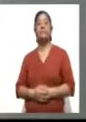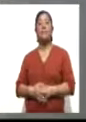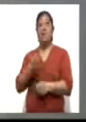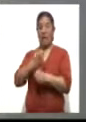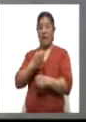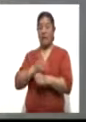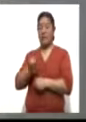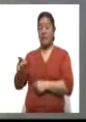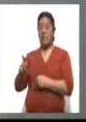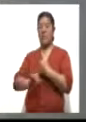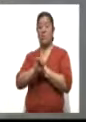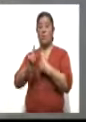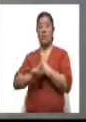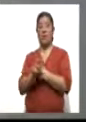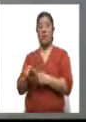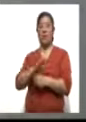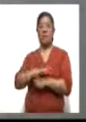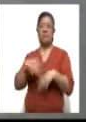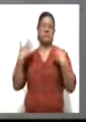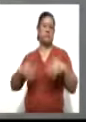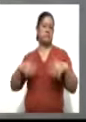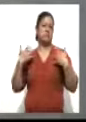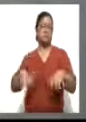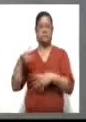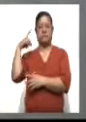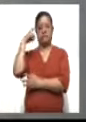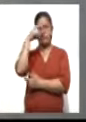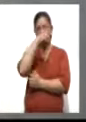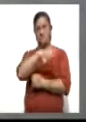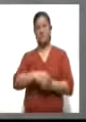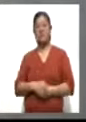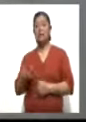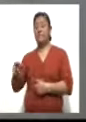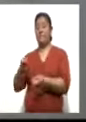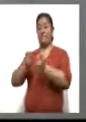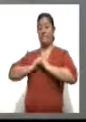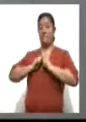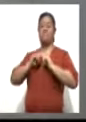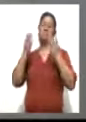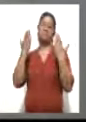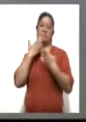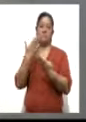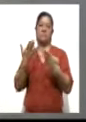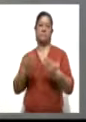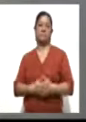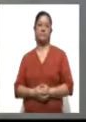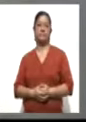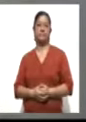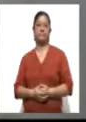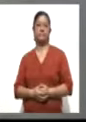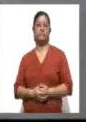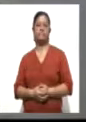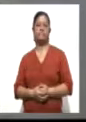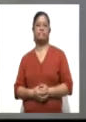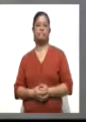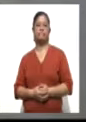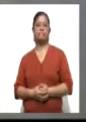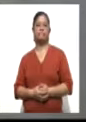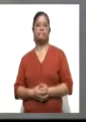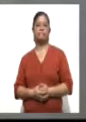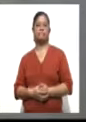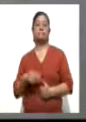contingencia, pues sí, es muy complicado ahorita que nos regalen algo. Ahora sí, ¿cómo le podré decir? Es